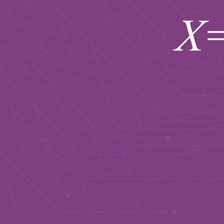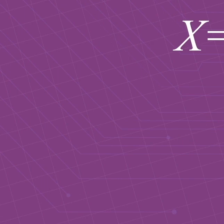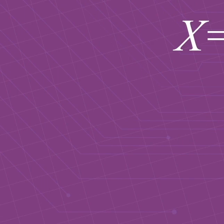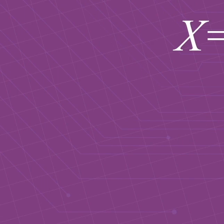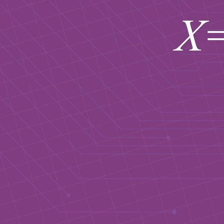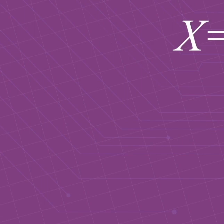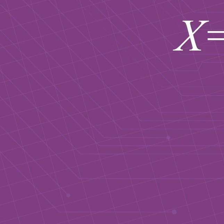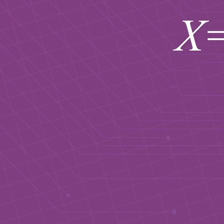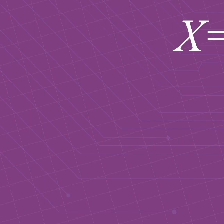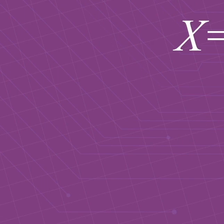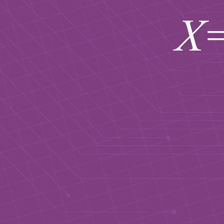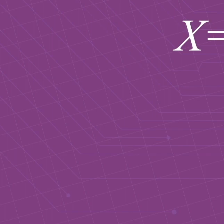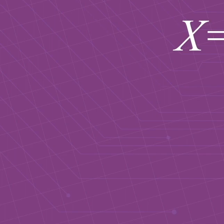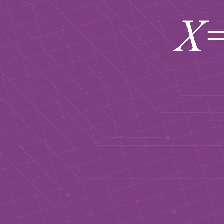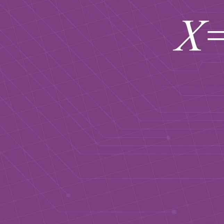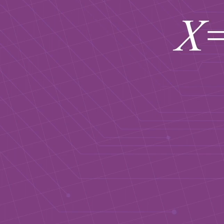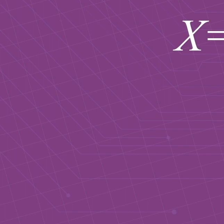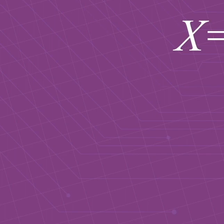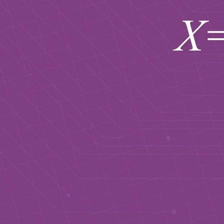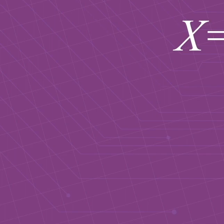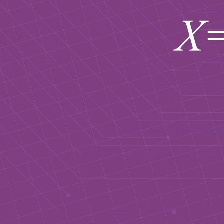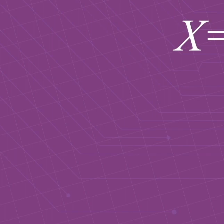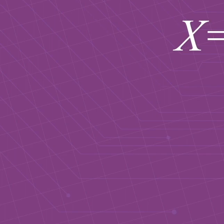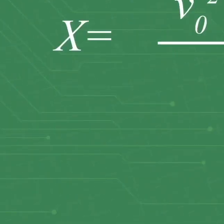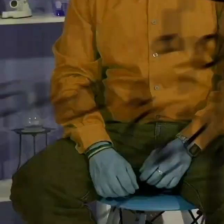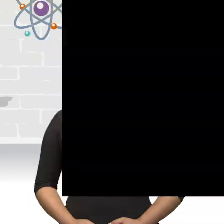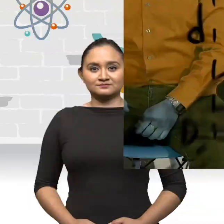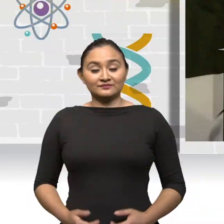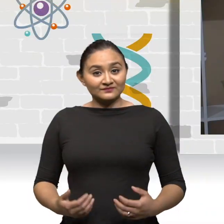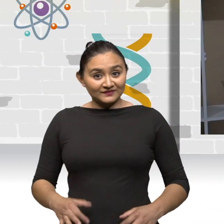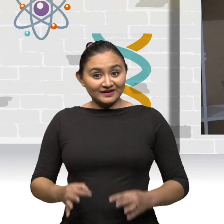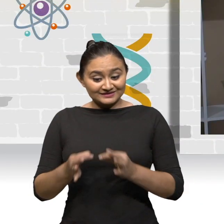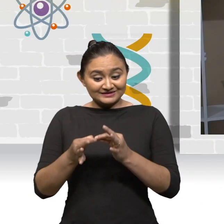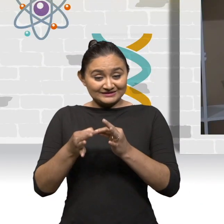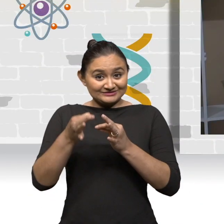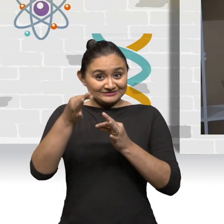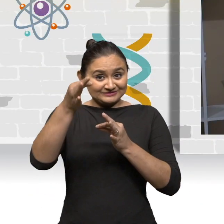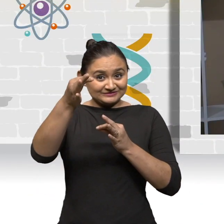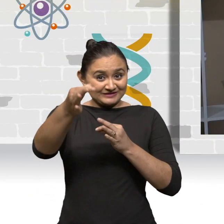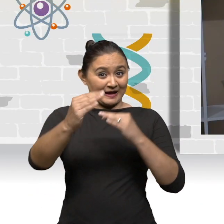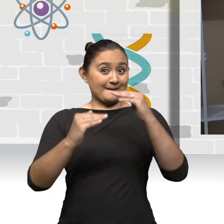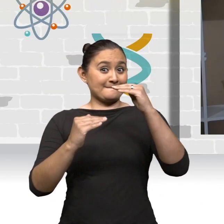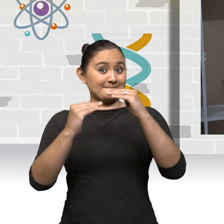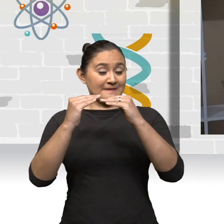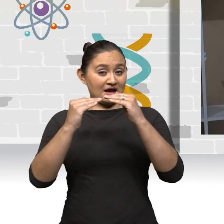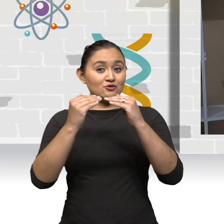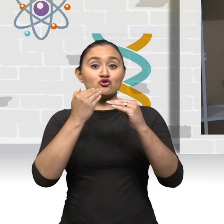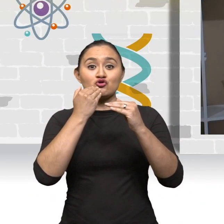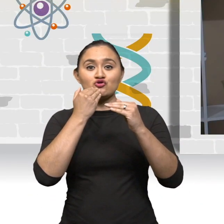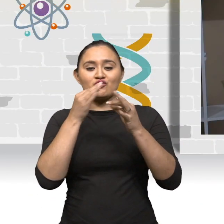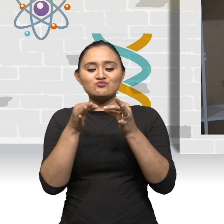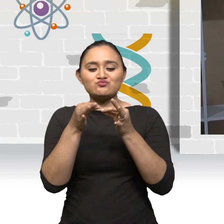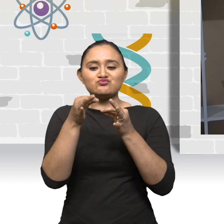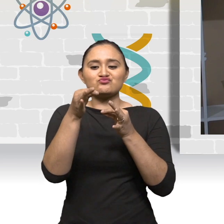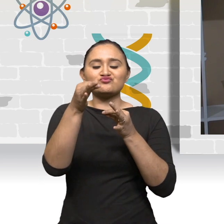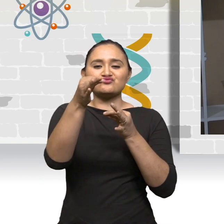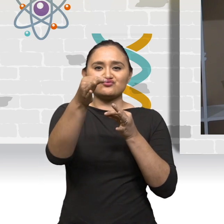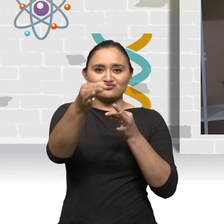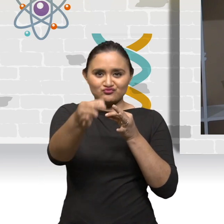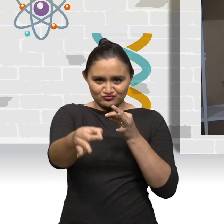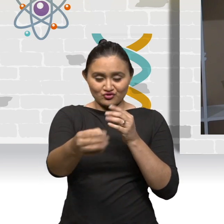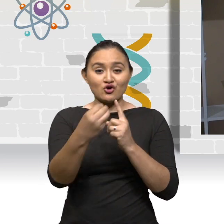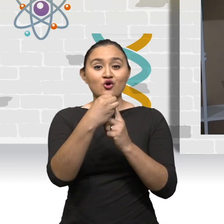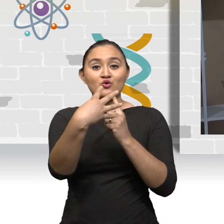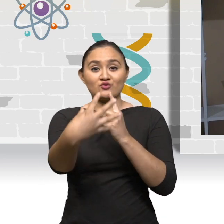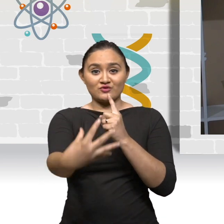del ángulo, todo dividido para la gravedad. Dado que el alcance máximo es una magnitud de longitud, su unidad de